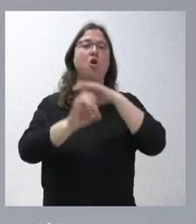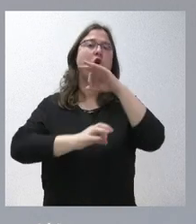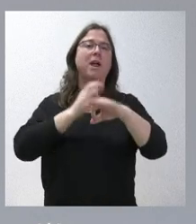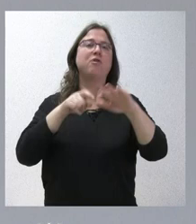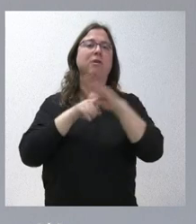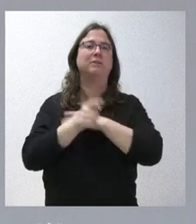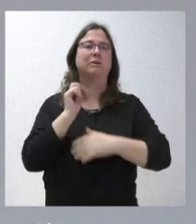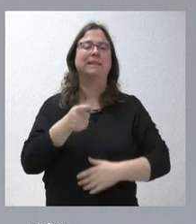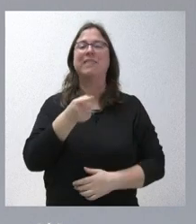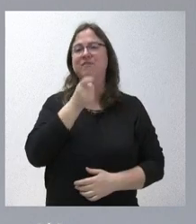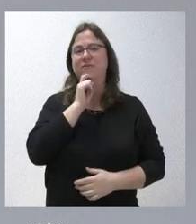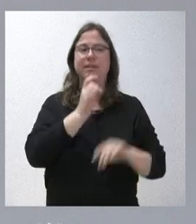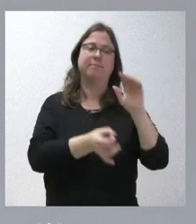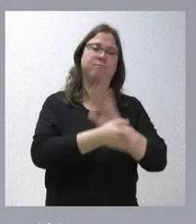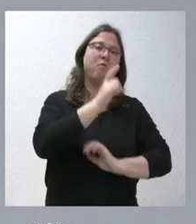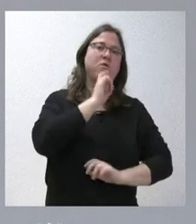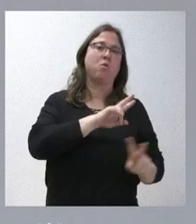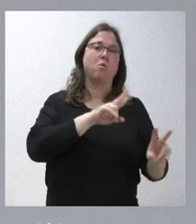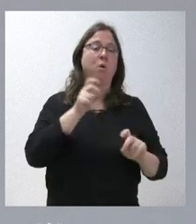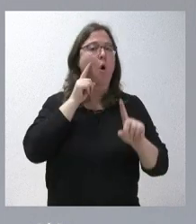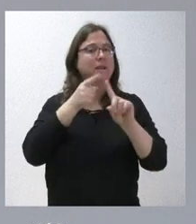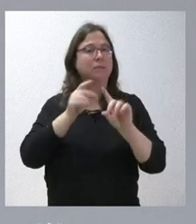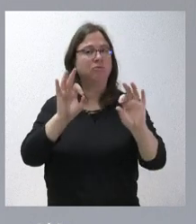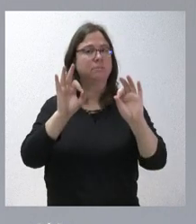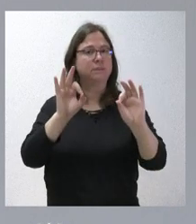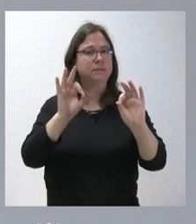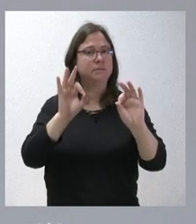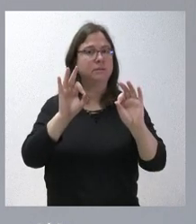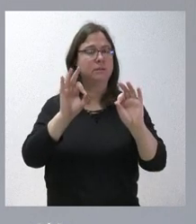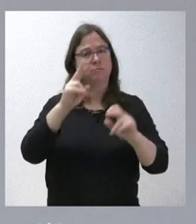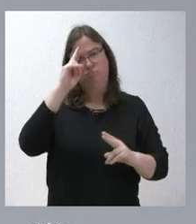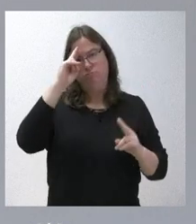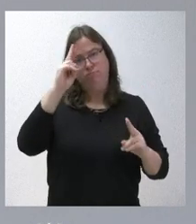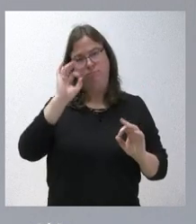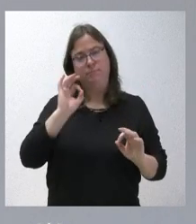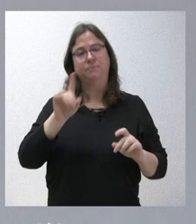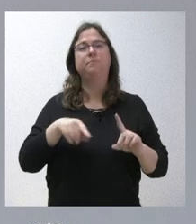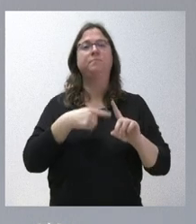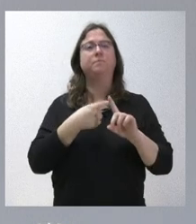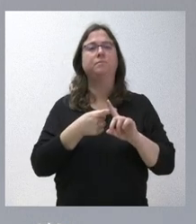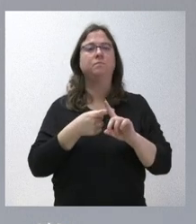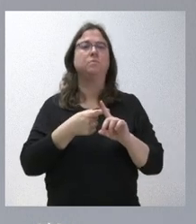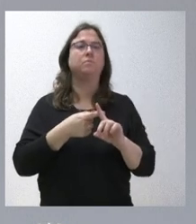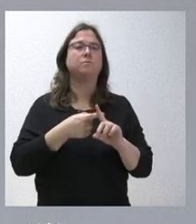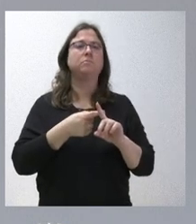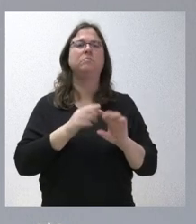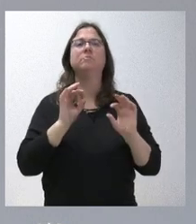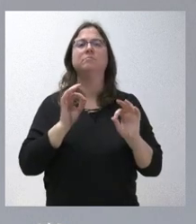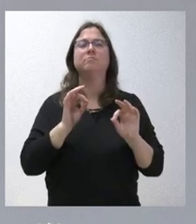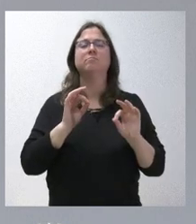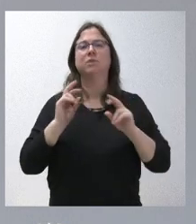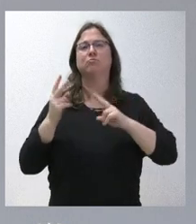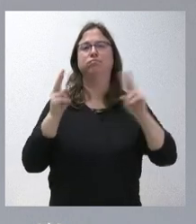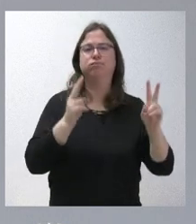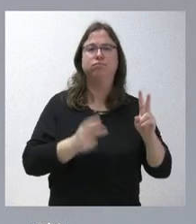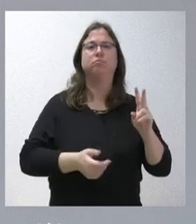habituales eh tiene un objetivo específico la conmemoración y ser mucho más ágil